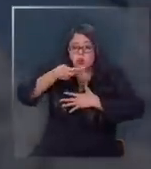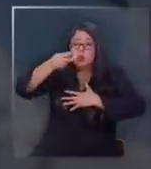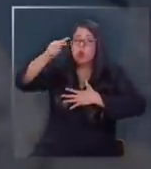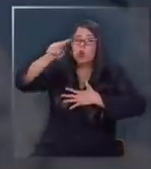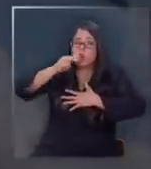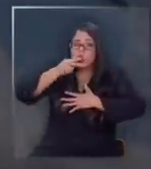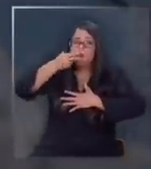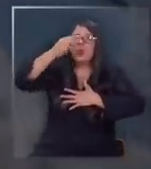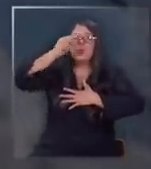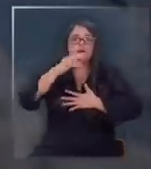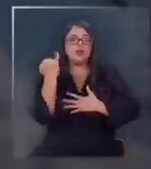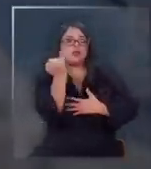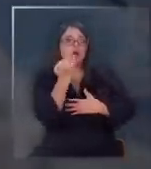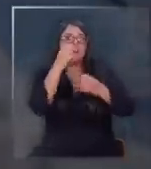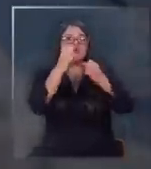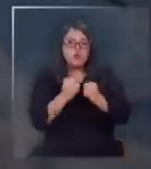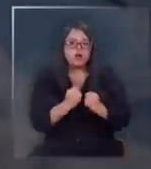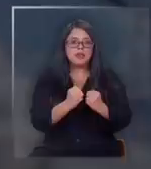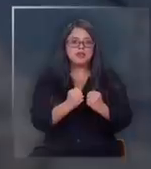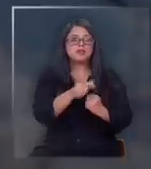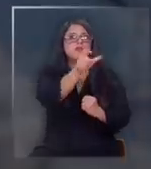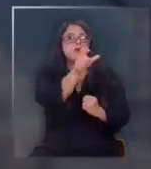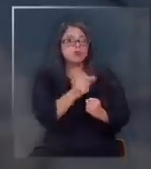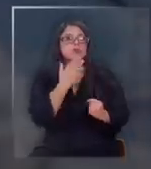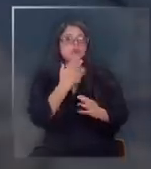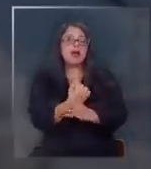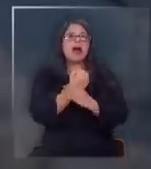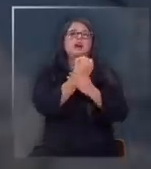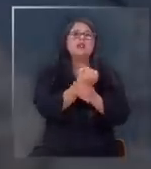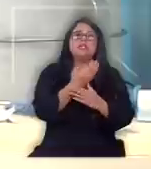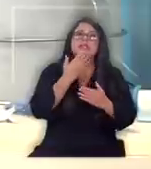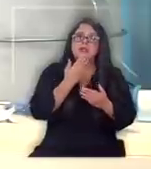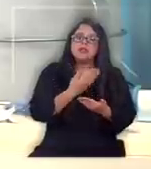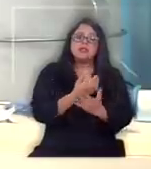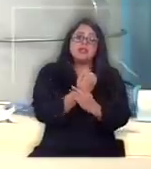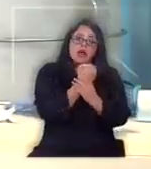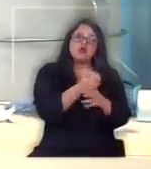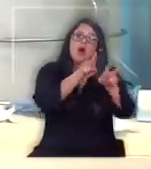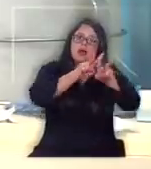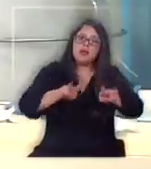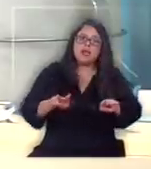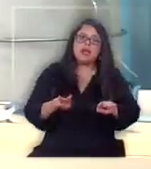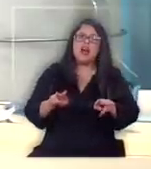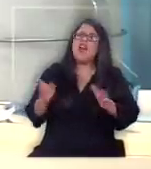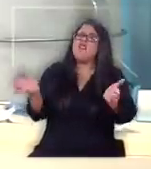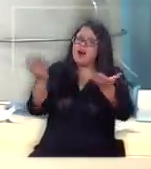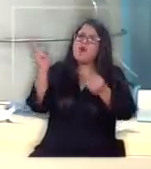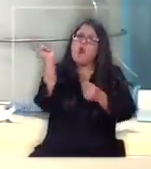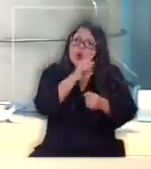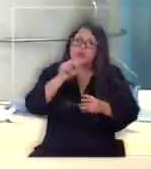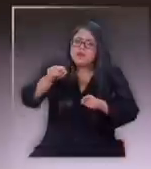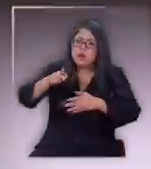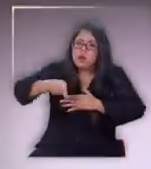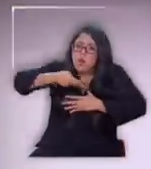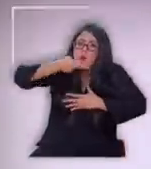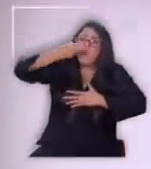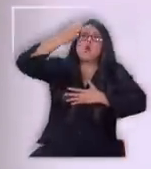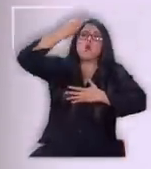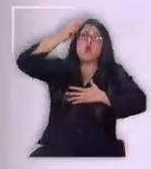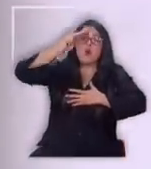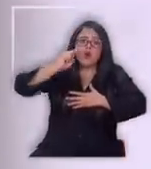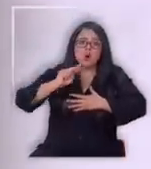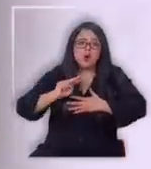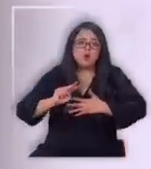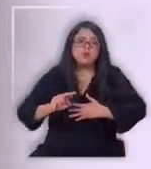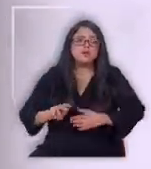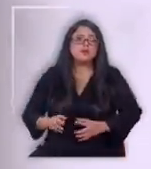ventilatoria independiente, ayudarlo en eso y tranquilizarlo mucho. Vamos, la última, con fuerza, tome adelante.